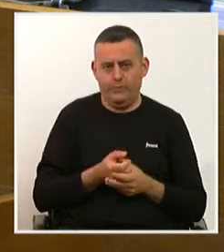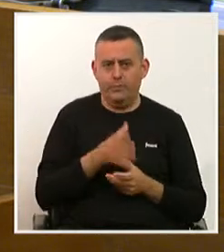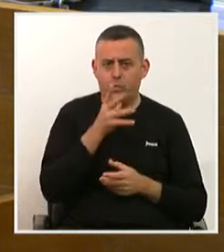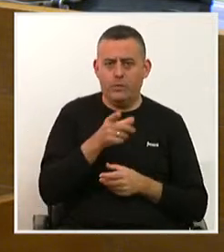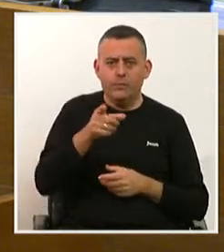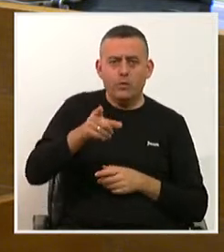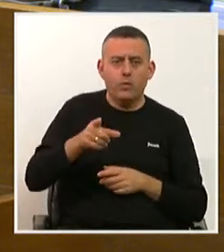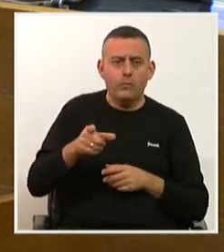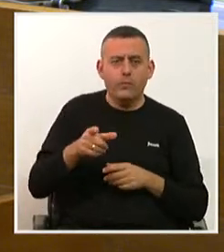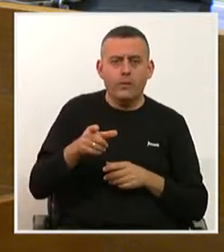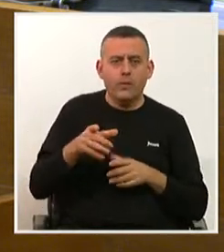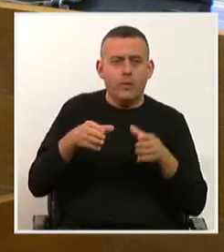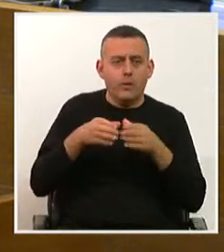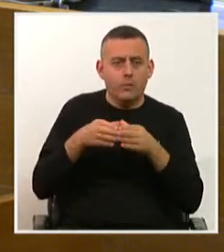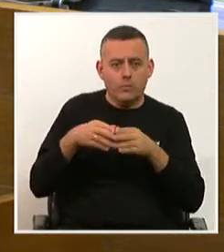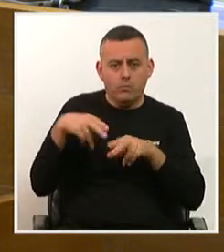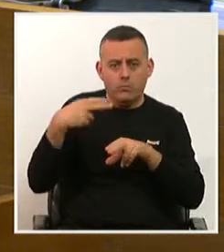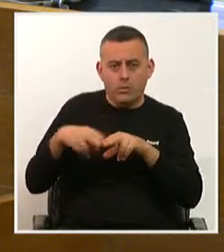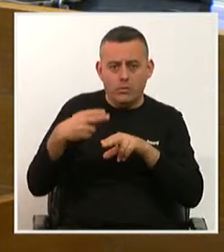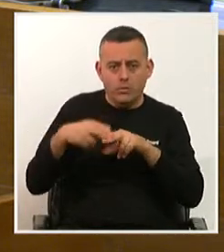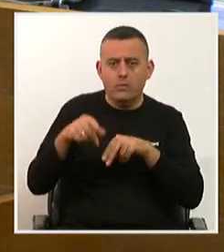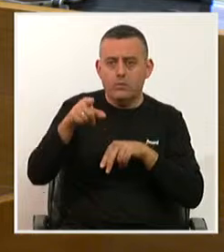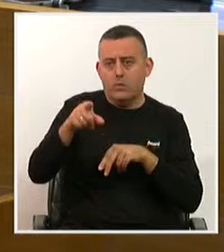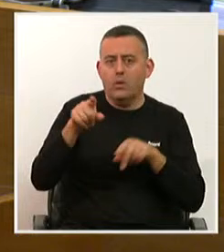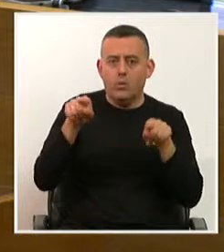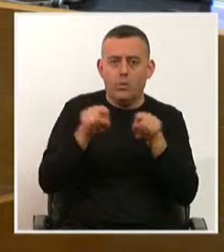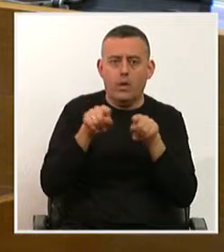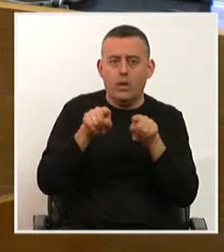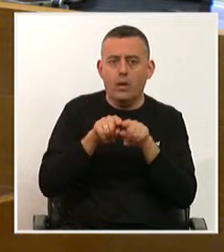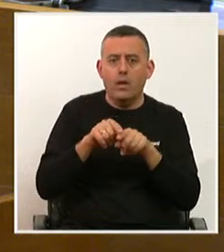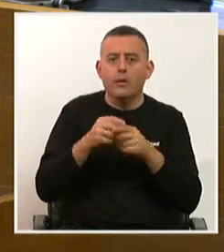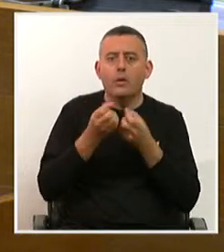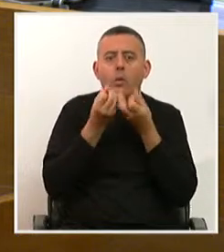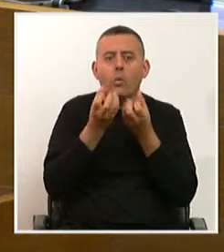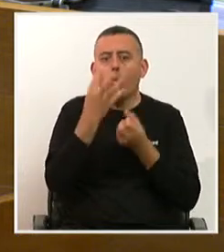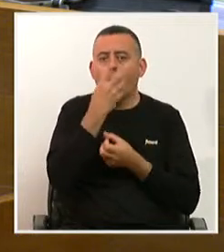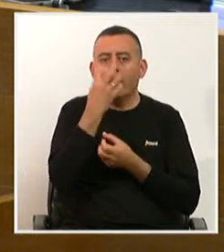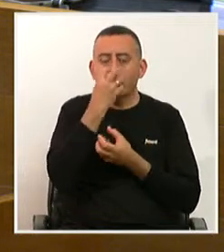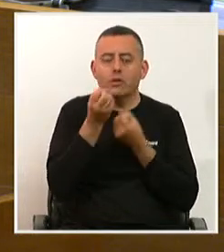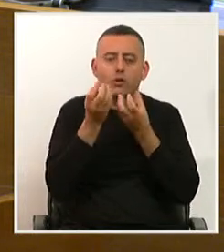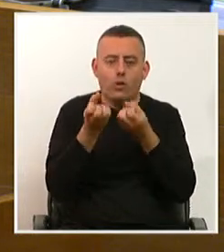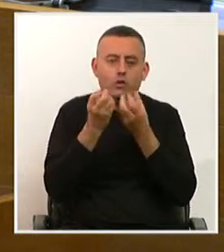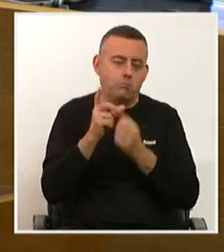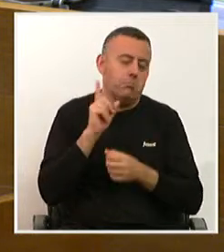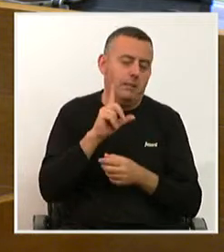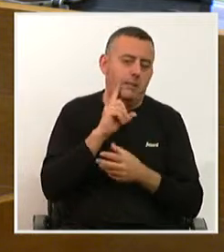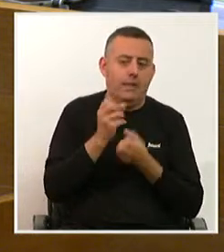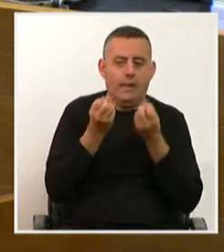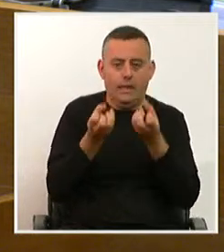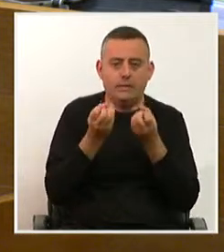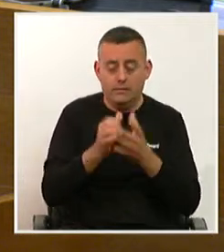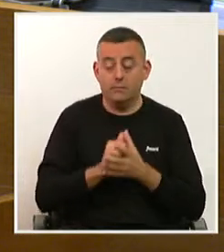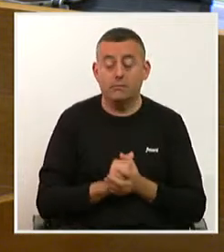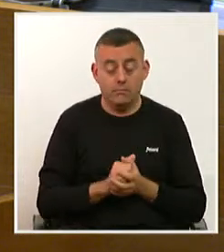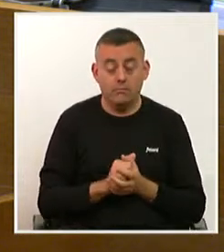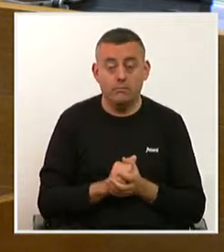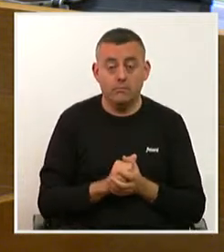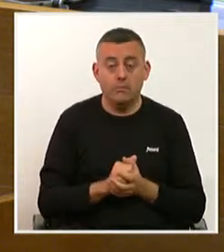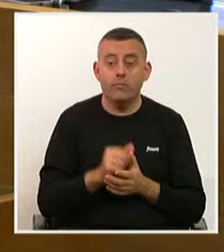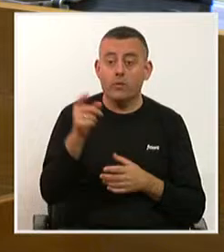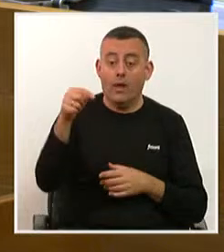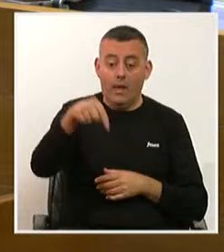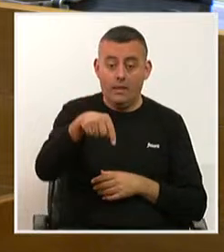al ya no cuenta cuentos que nada más cuenta cuentos cuentan cuentos y mentiras miren usted viene aquí a hablar de